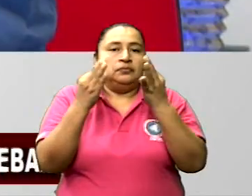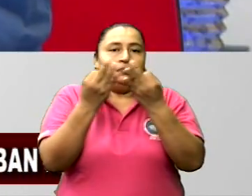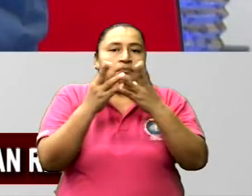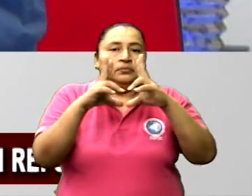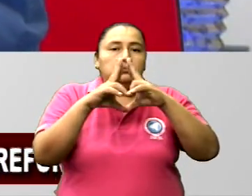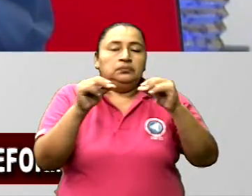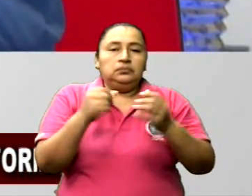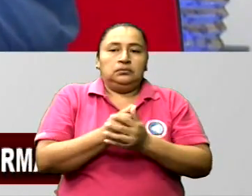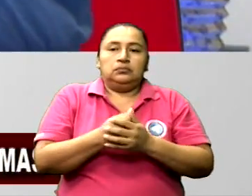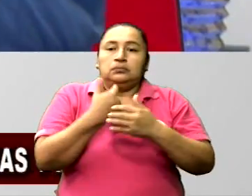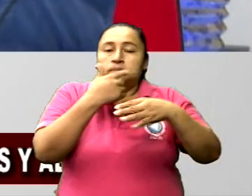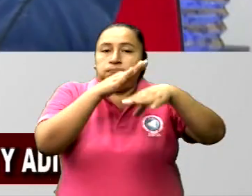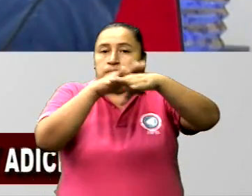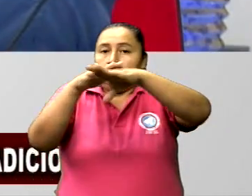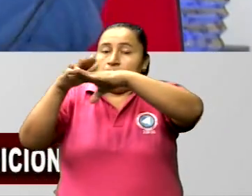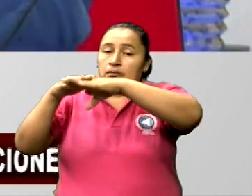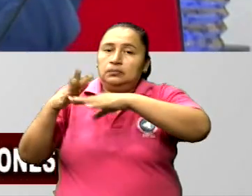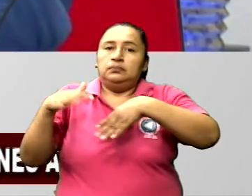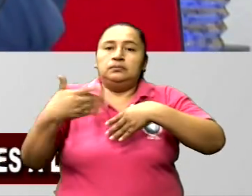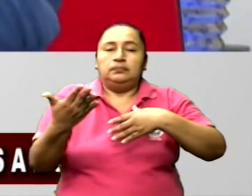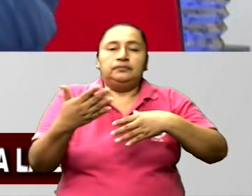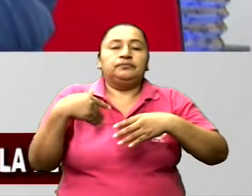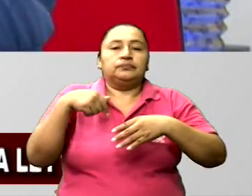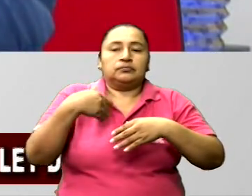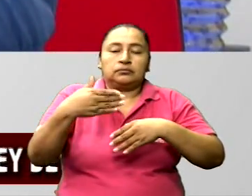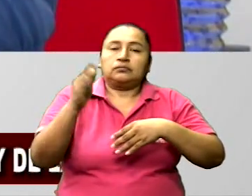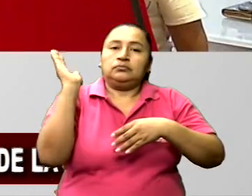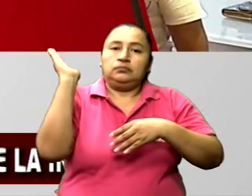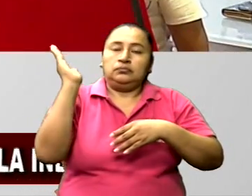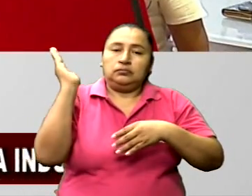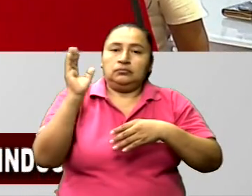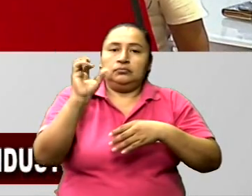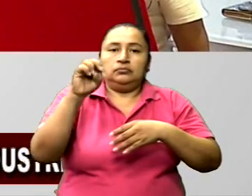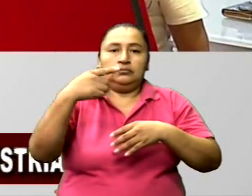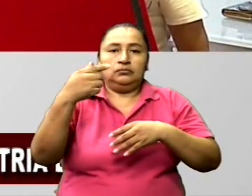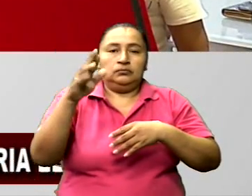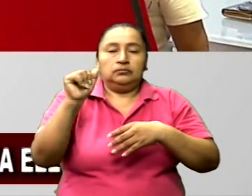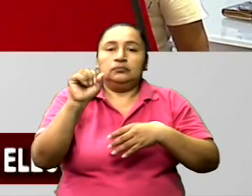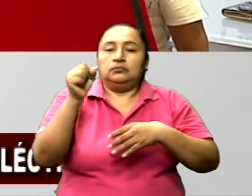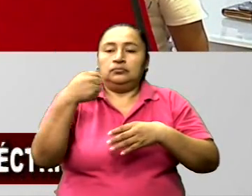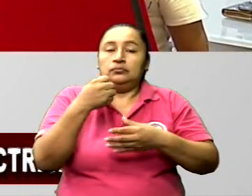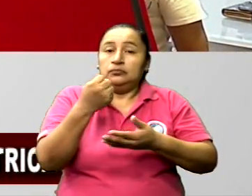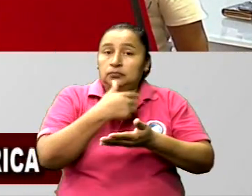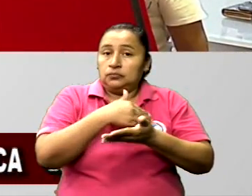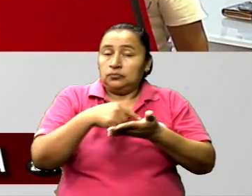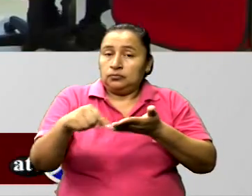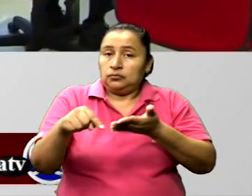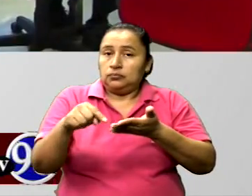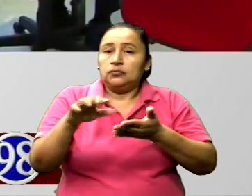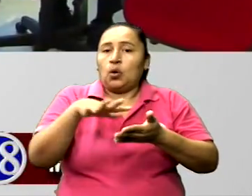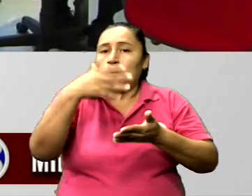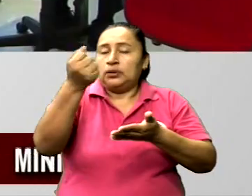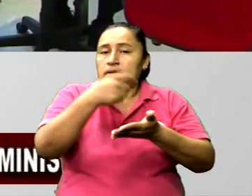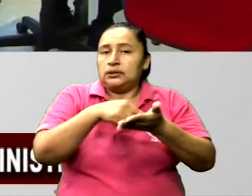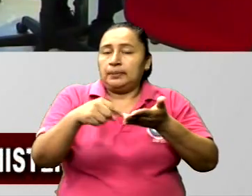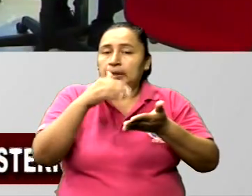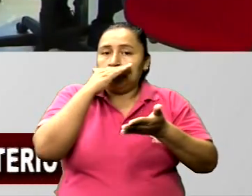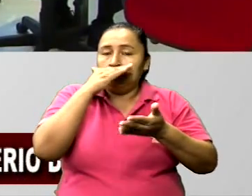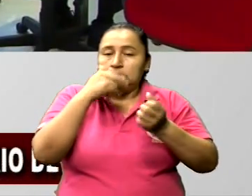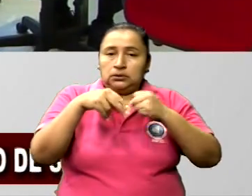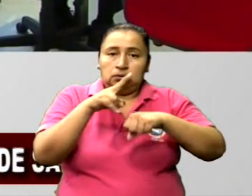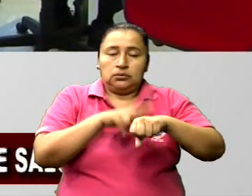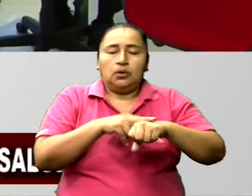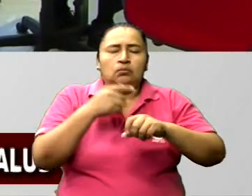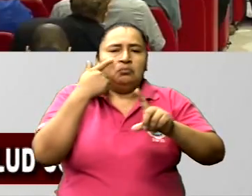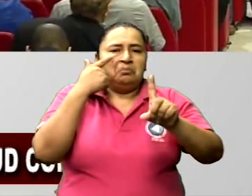nicaragüenses. Convocándonos entonces para el Congreso Sandinista Nacional la próxima semana, con el objetivo